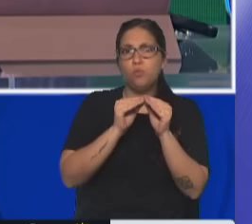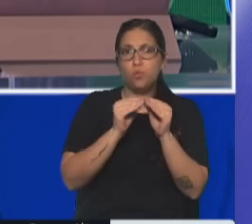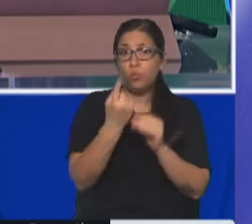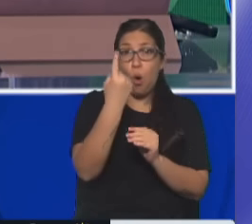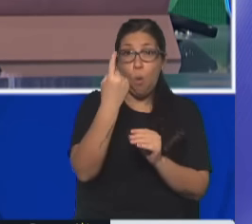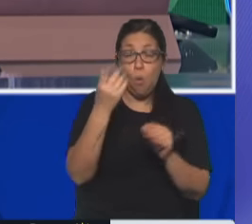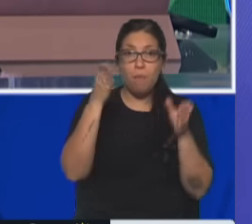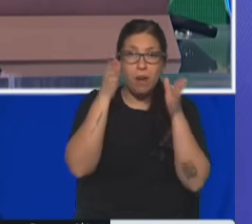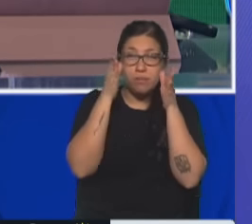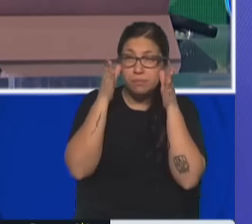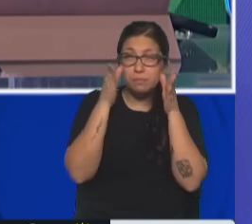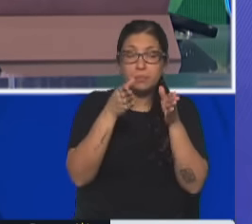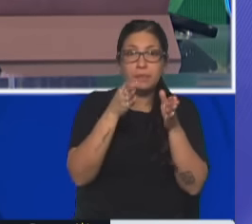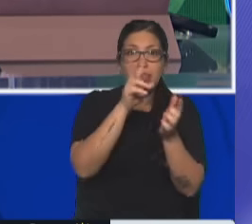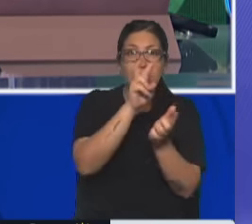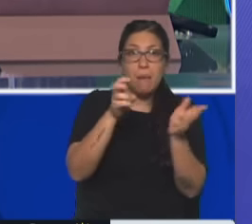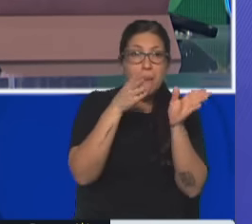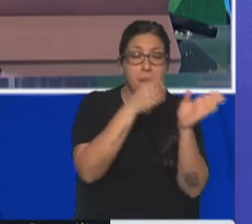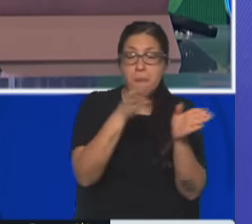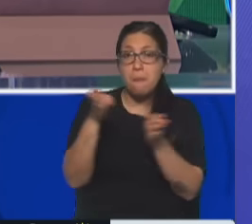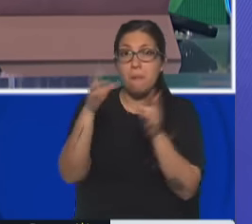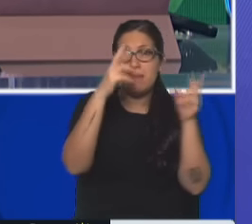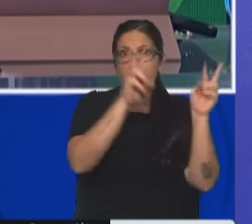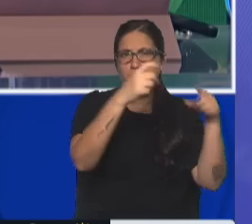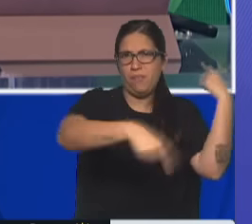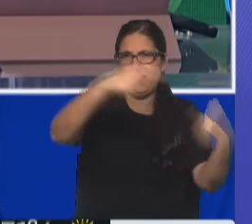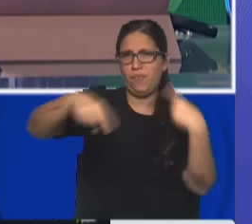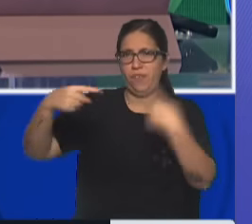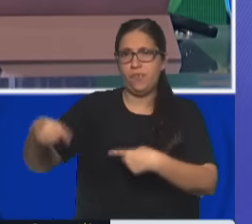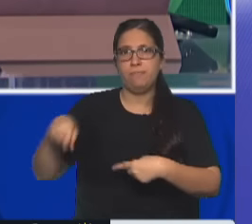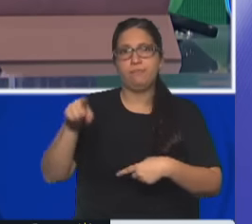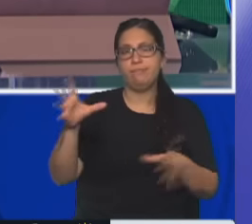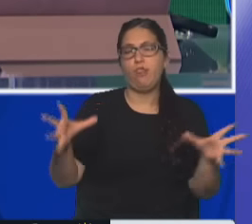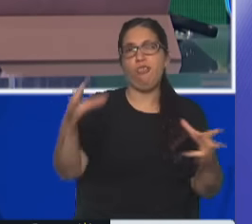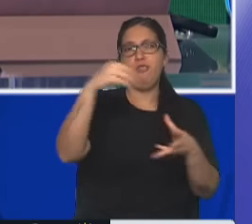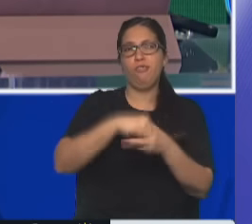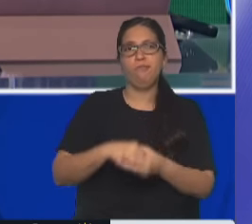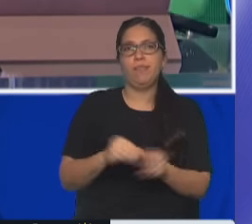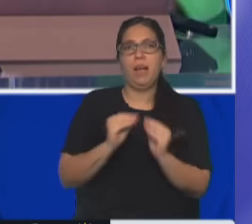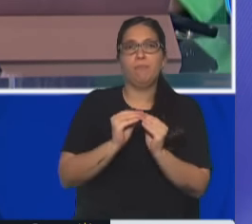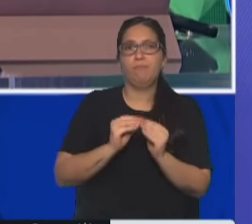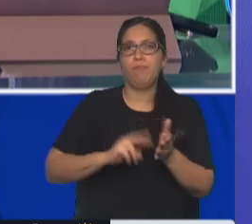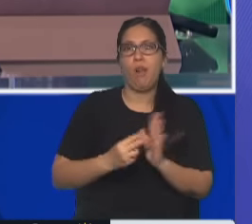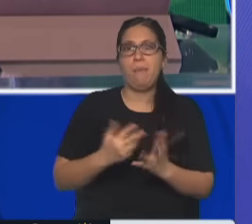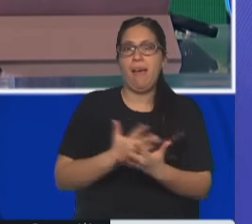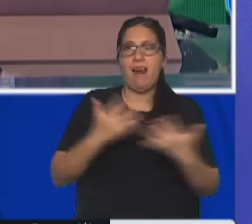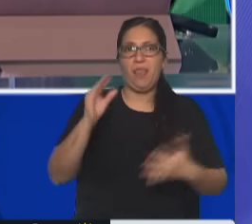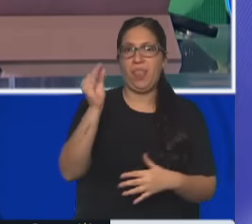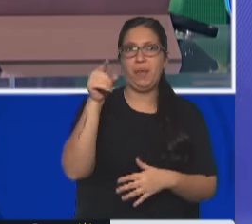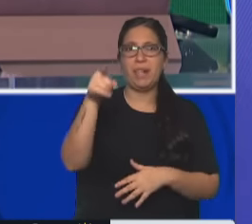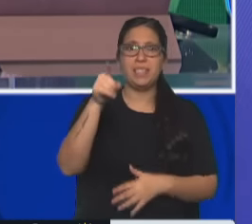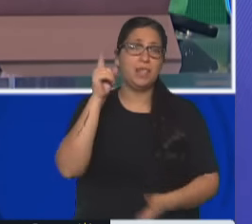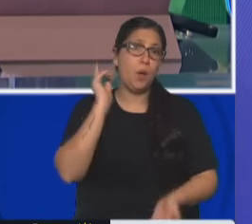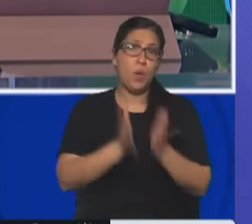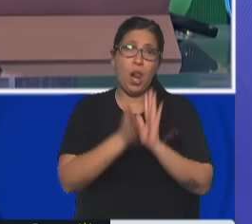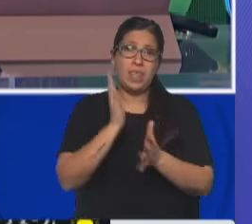es, bueno, lo que se quiso es instalar un tema que forma parte claramente de la situación de Brasil, que es uno de los países más violentos, con una tasa